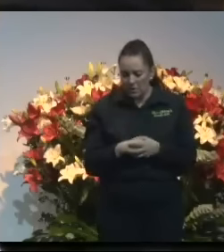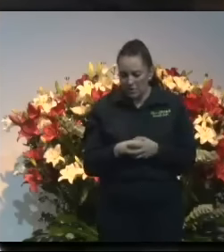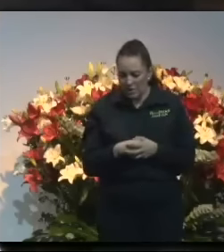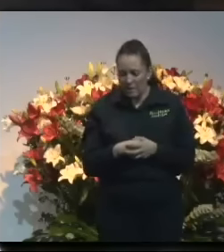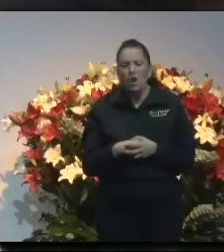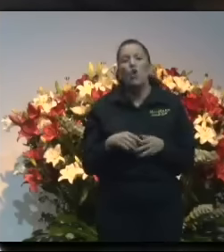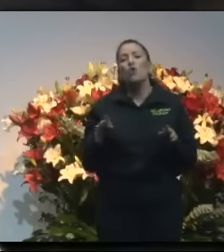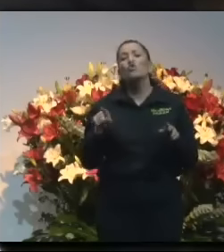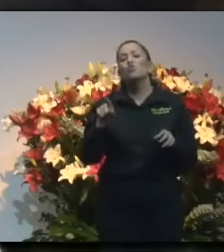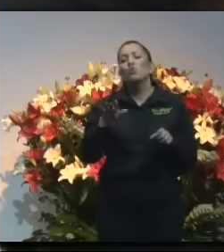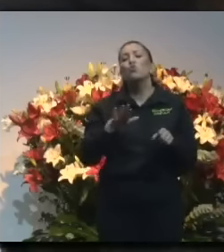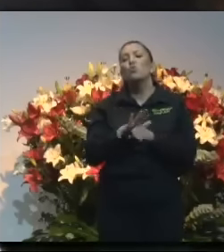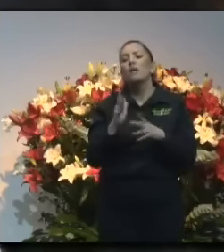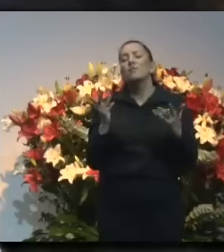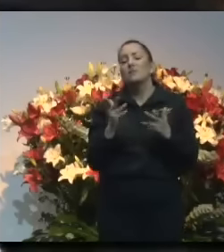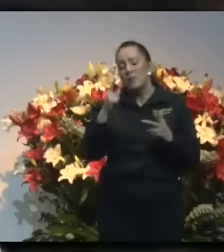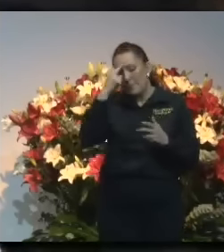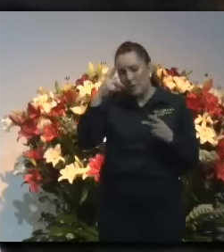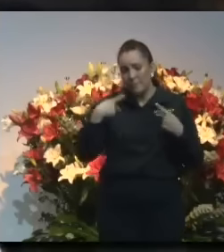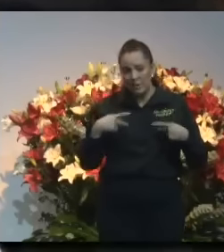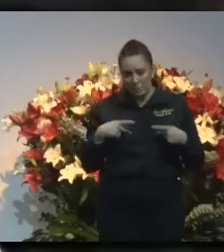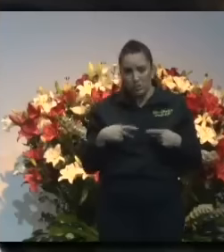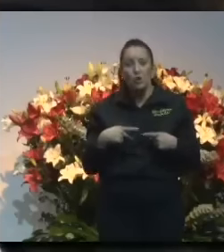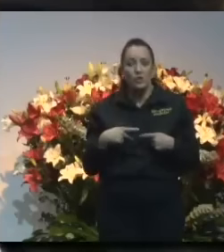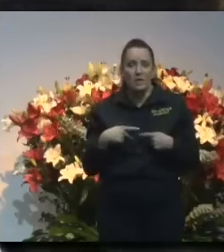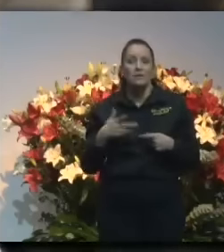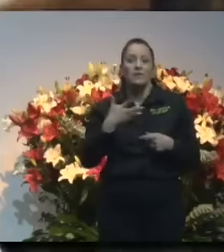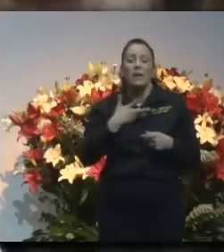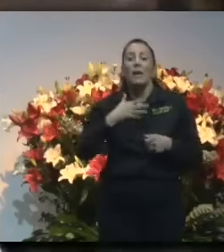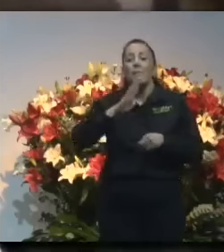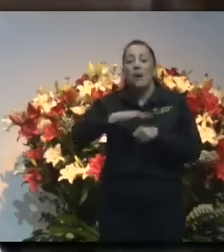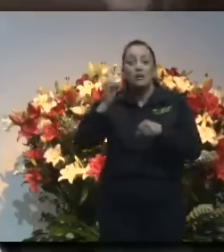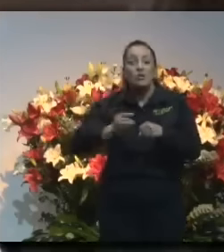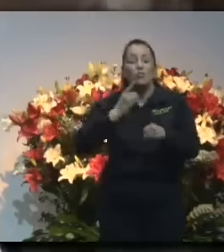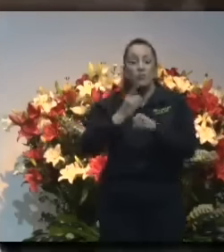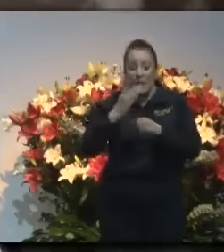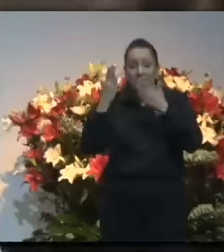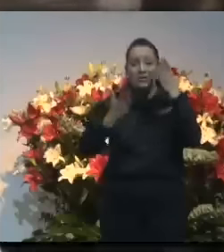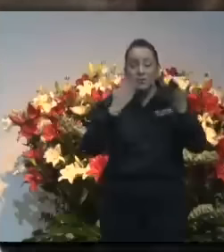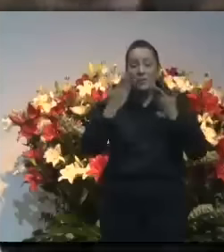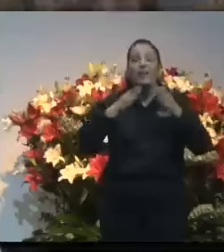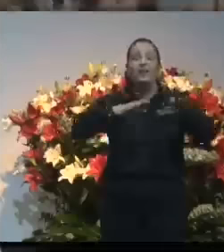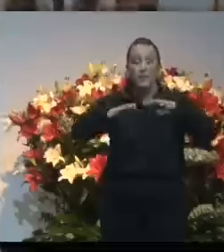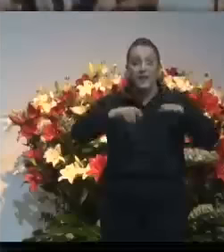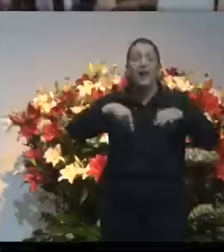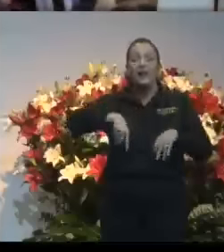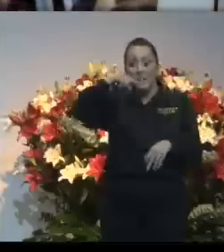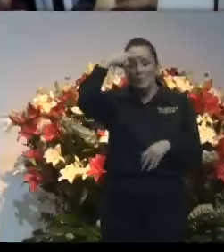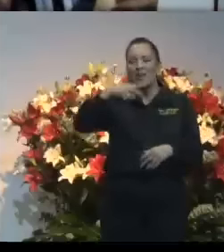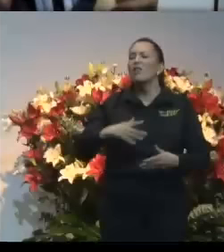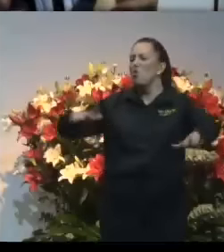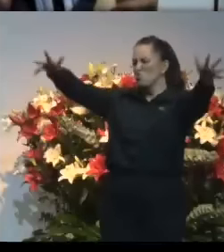para estudiar y trabajar en México? Gracias. Gracias.